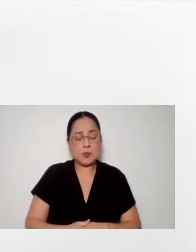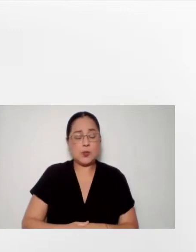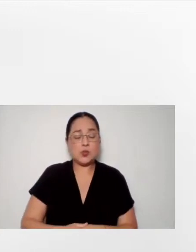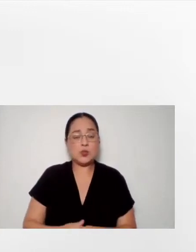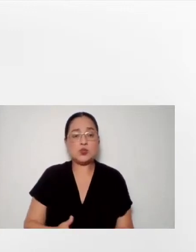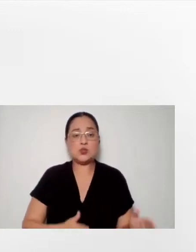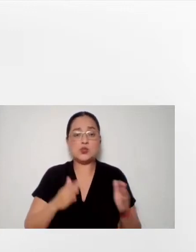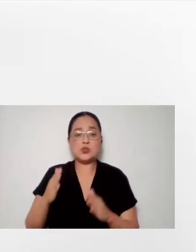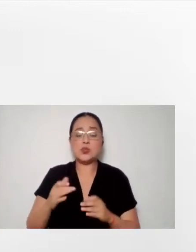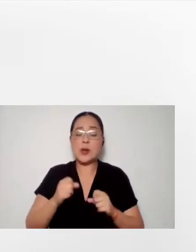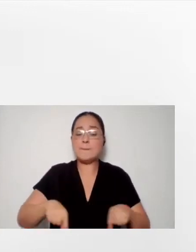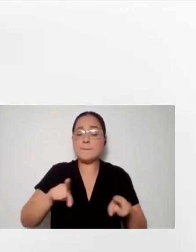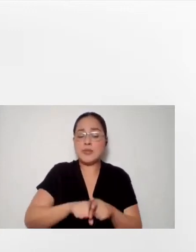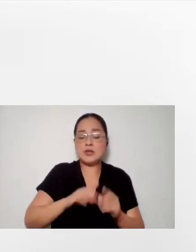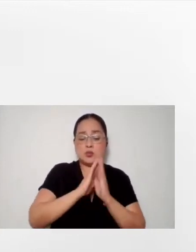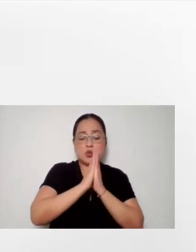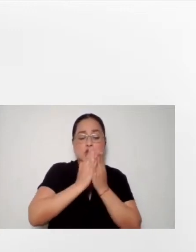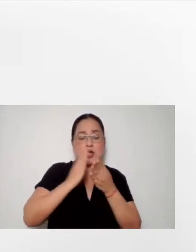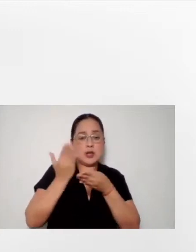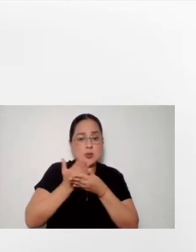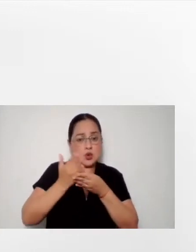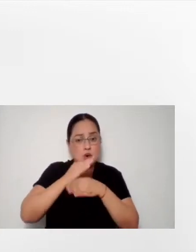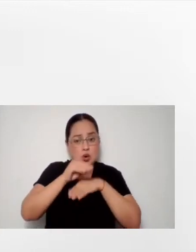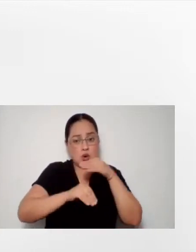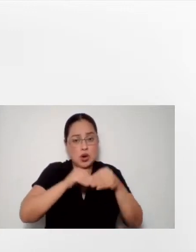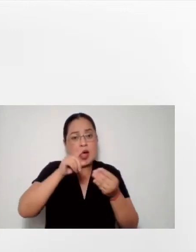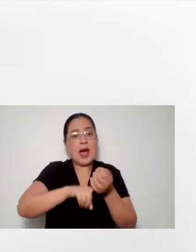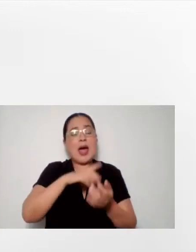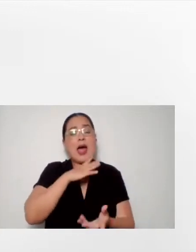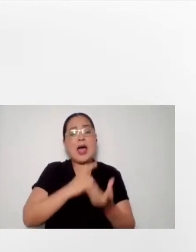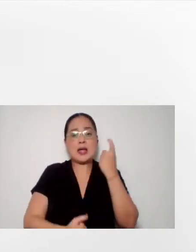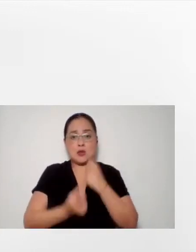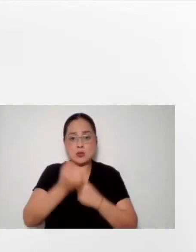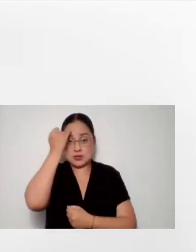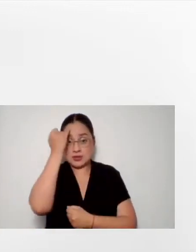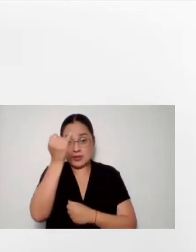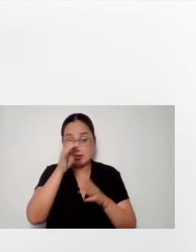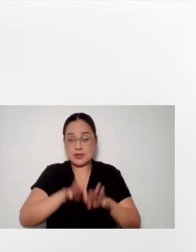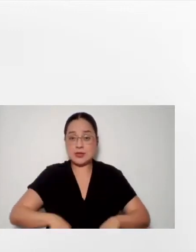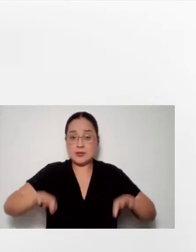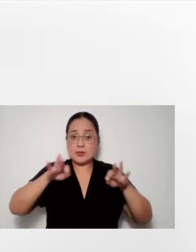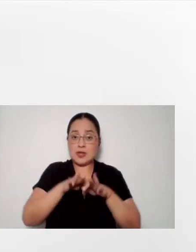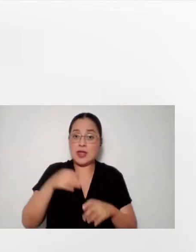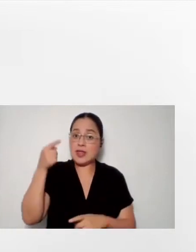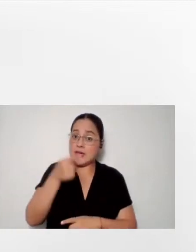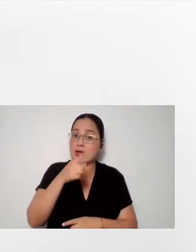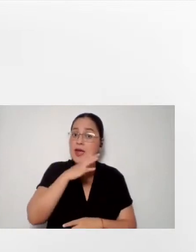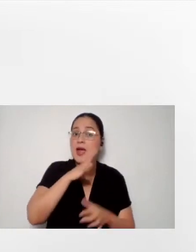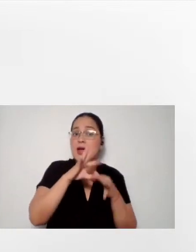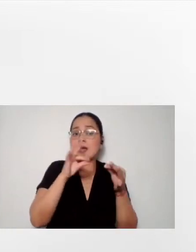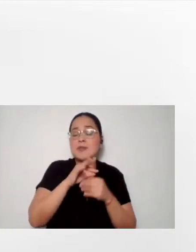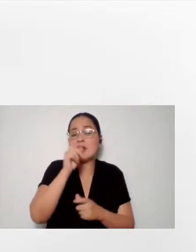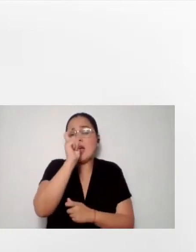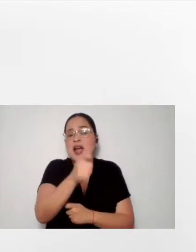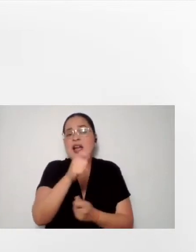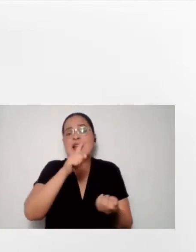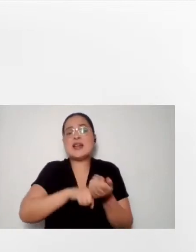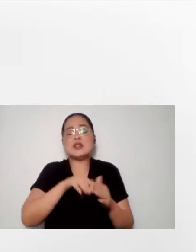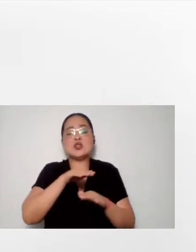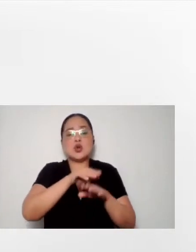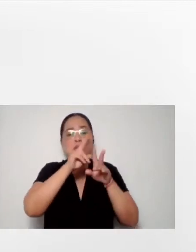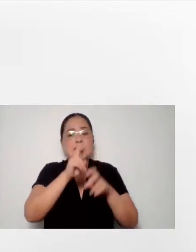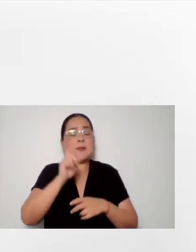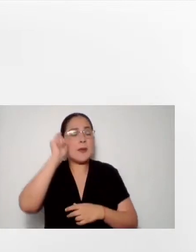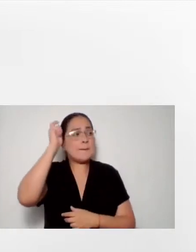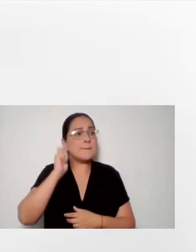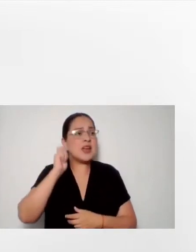También en el mismo cuaderno se ponen unas consideraciones preliminares que explican cómo es el tema de los alimentos y cómo ha